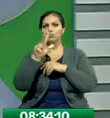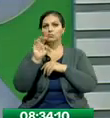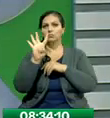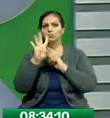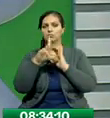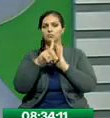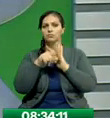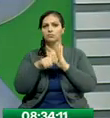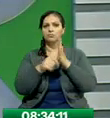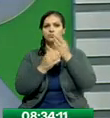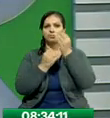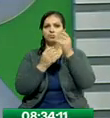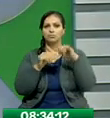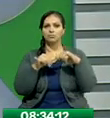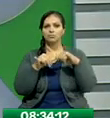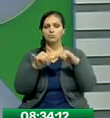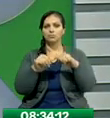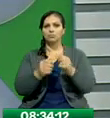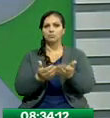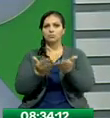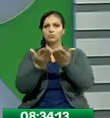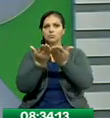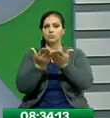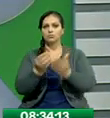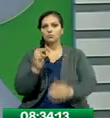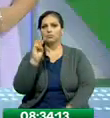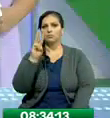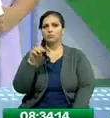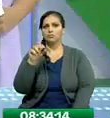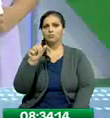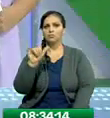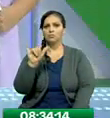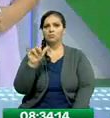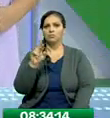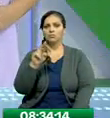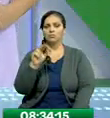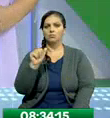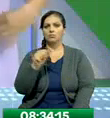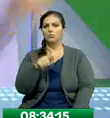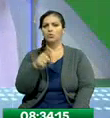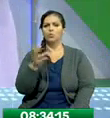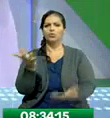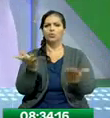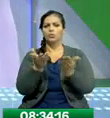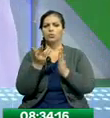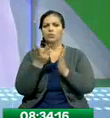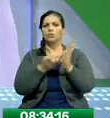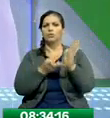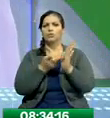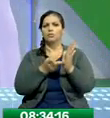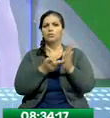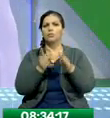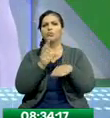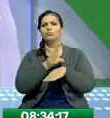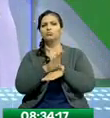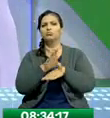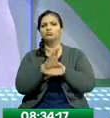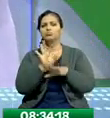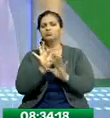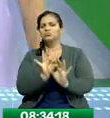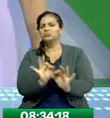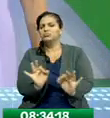informando esta vez de exteriores vamos a saludar a nuestra querida mayra montaño para que nos dé información y consejos importantes